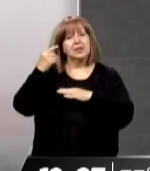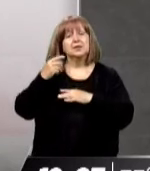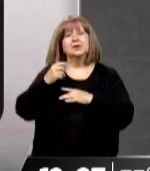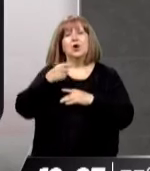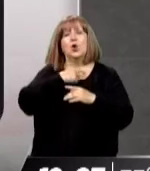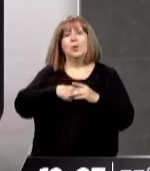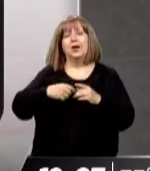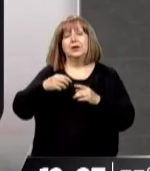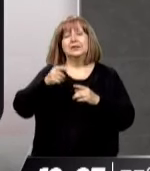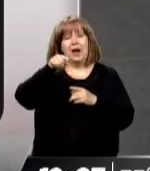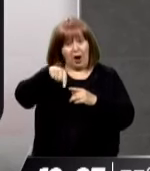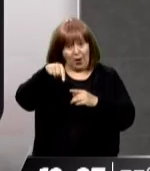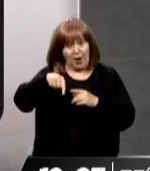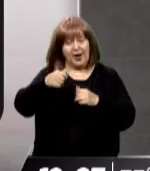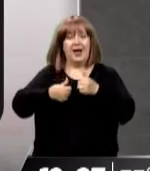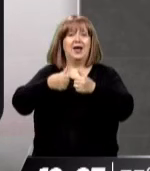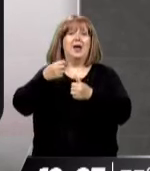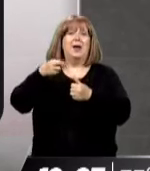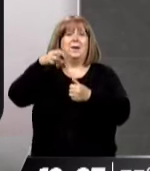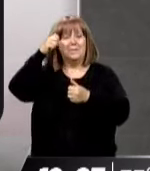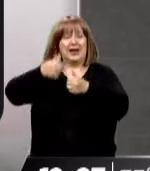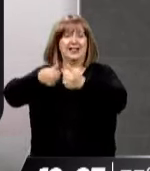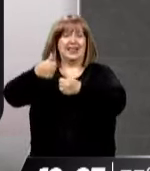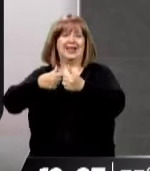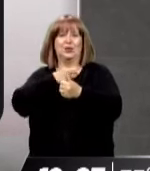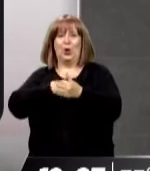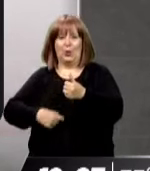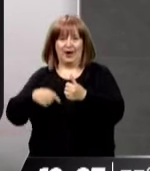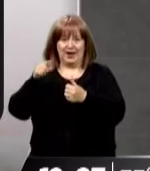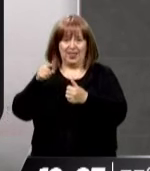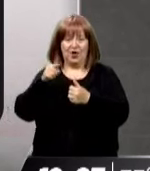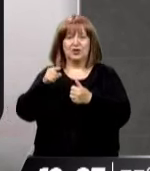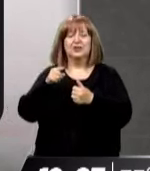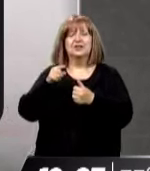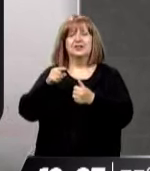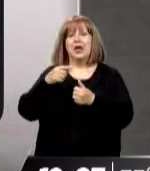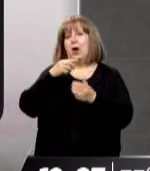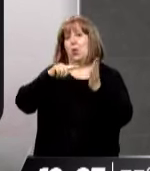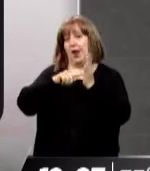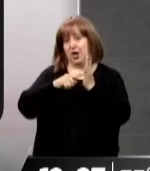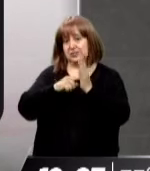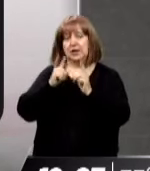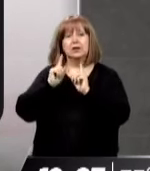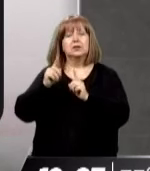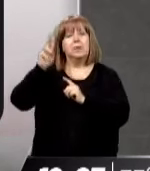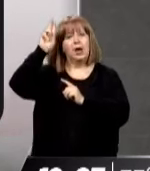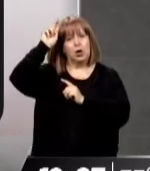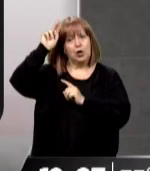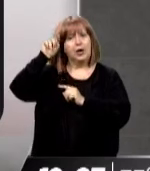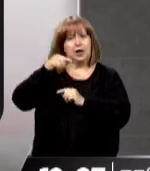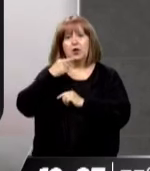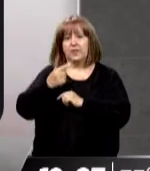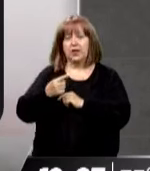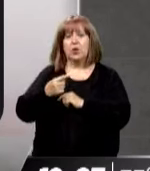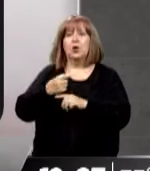los precandidatos a gobernador de Buenos Aires, también una figura fuerte de la oposición nacional. Y Alfredo Cornejo, el senador por Mendoza.